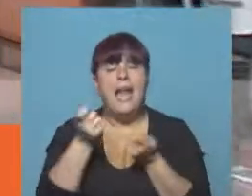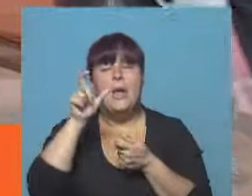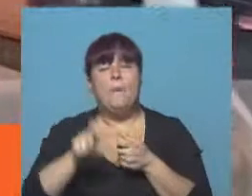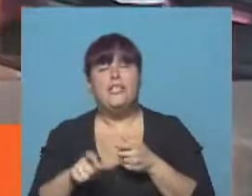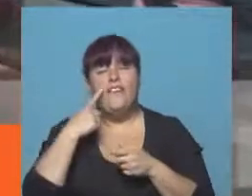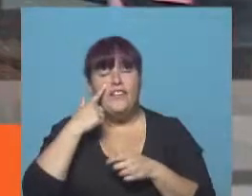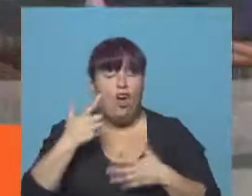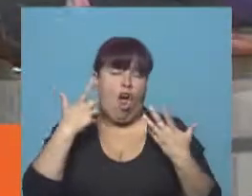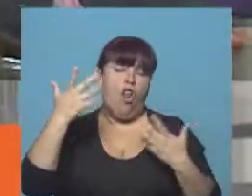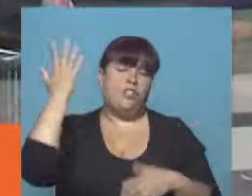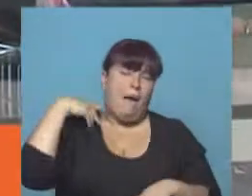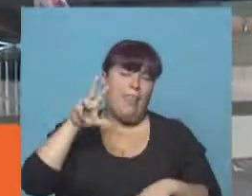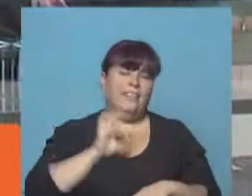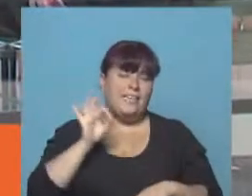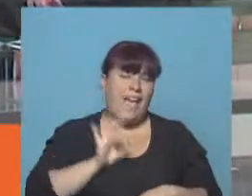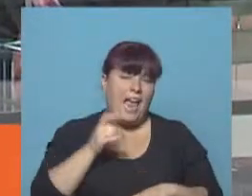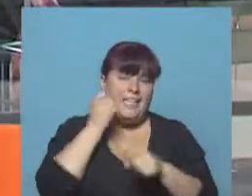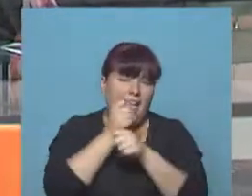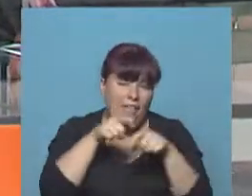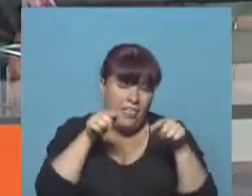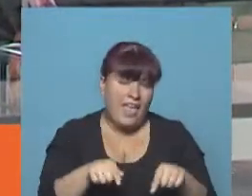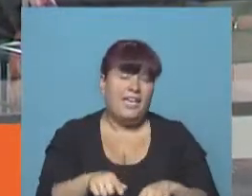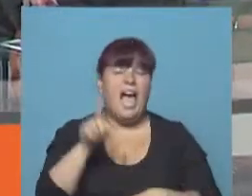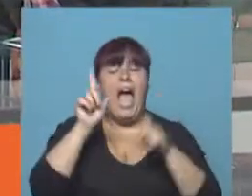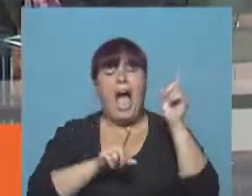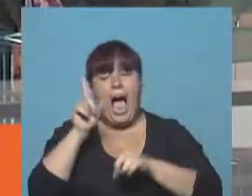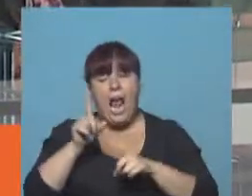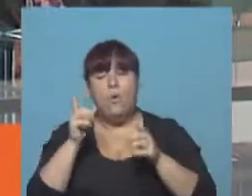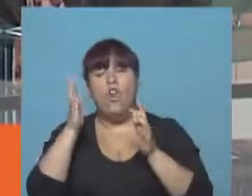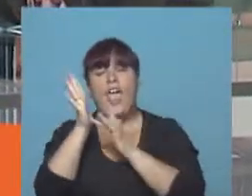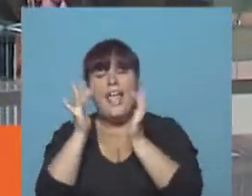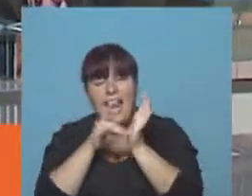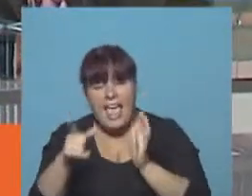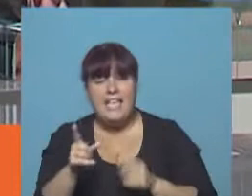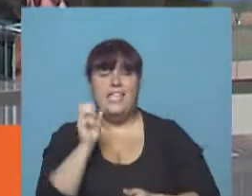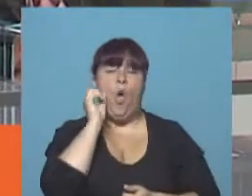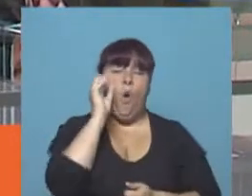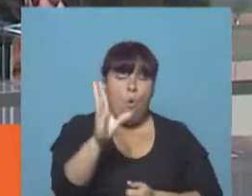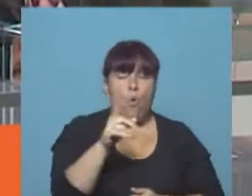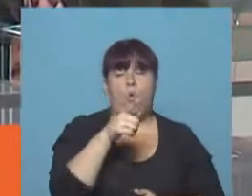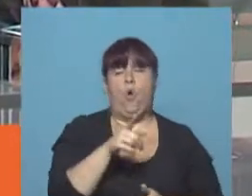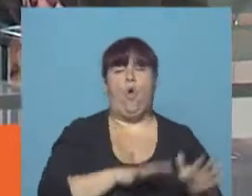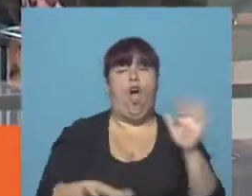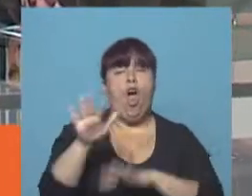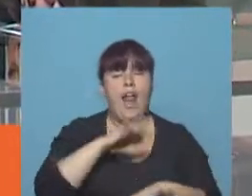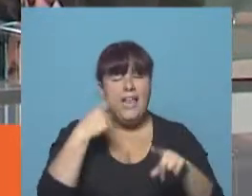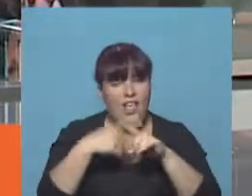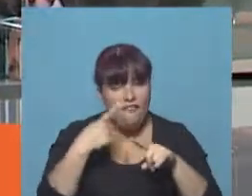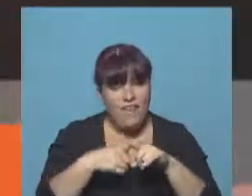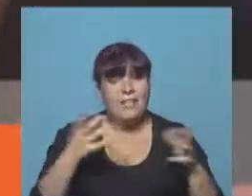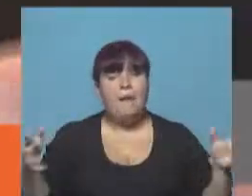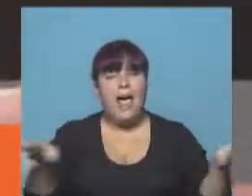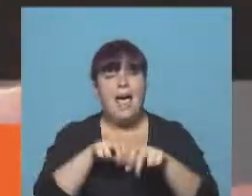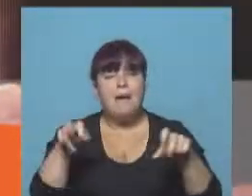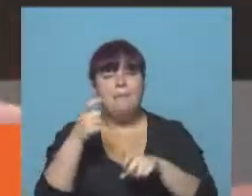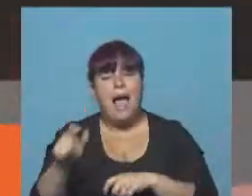la ciudad que lo conocemos hace más de 30 años que se dedica a eso. Sí. En algunos casos son parroquias, clubes que organizan esos eventos para juntar